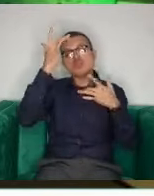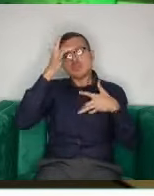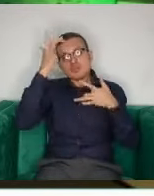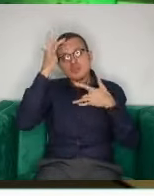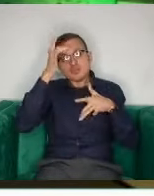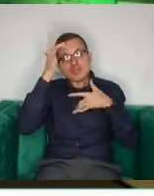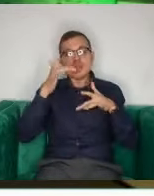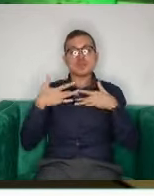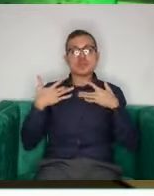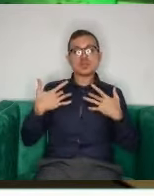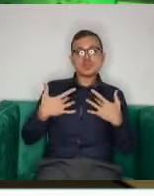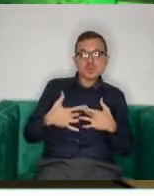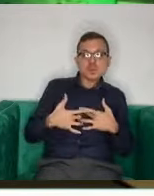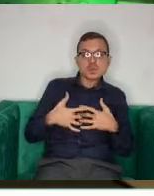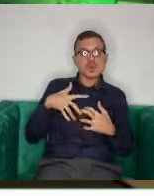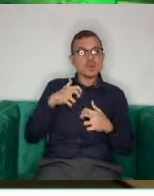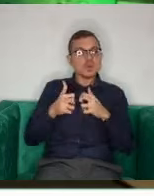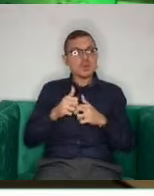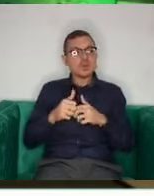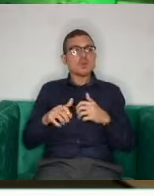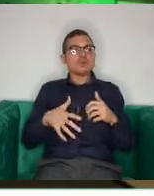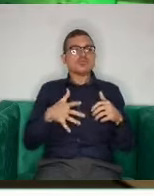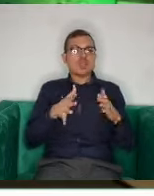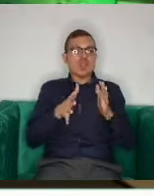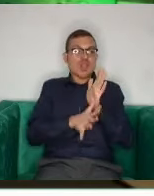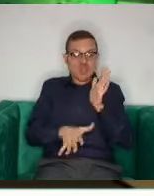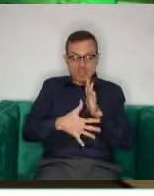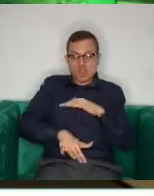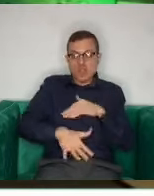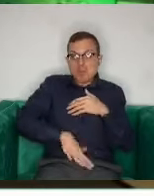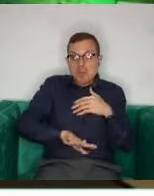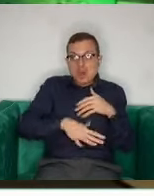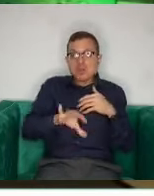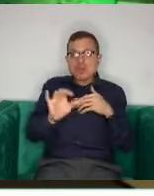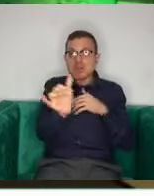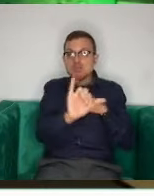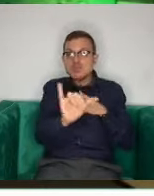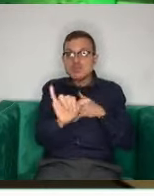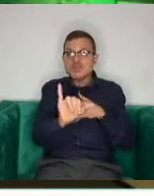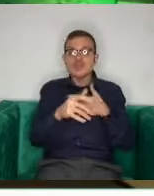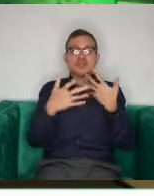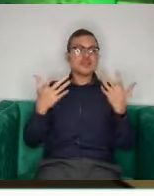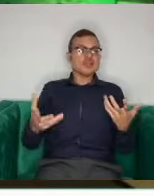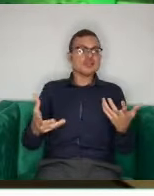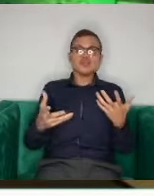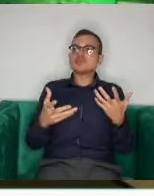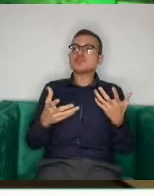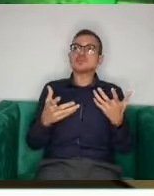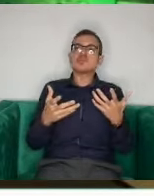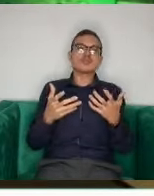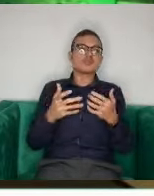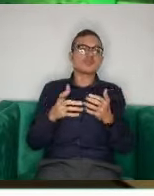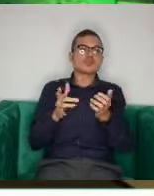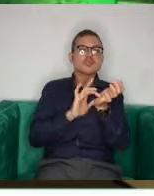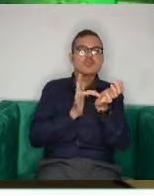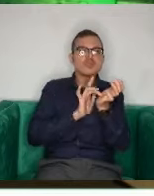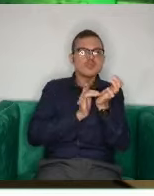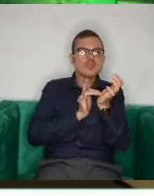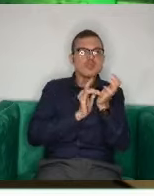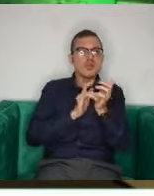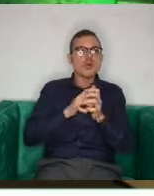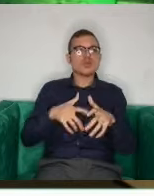un paciente renal, que muchos pacientes, ¿verdad? Debido al alto consumo de medicamentos, sus riñones pierden la capacidad de